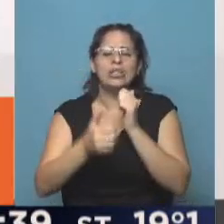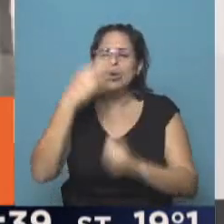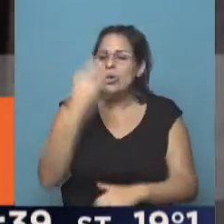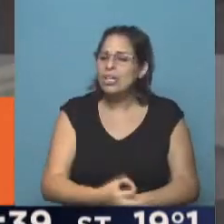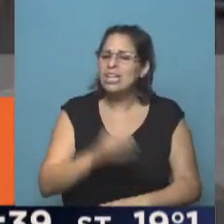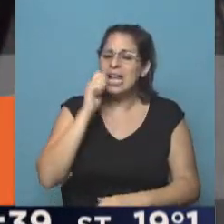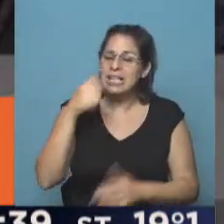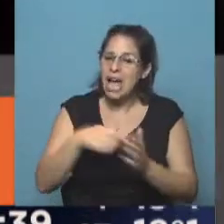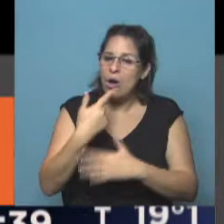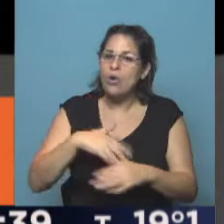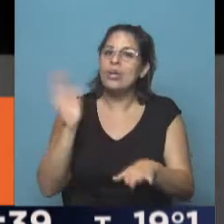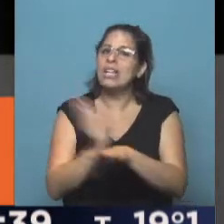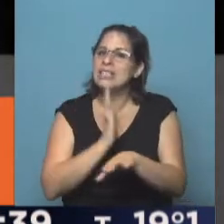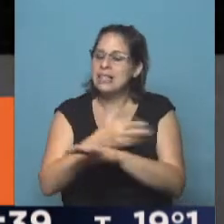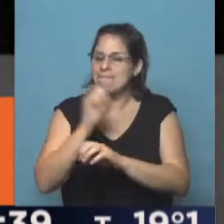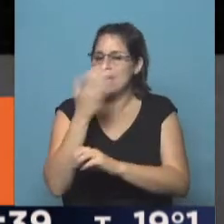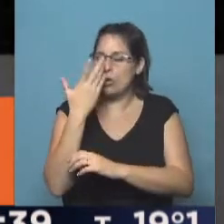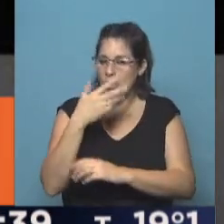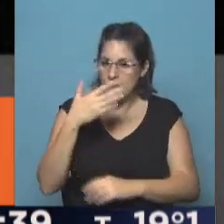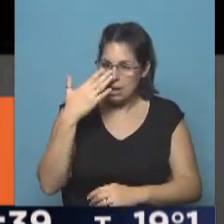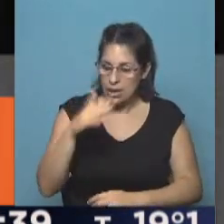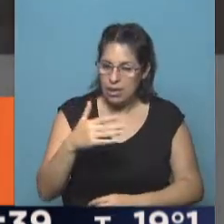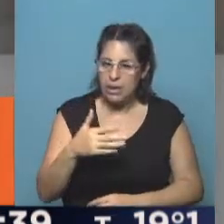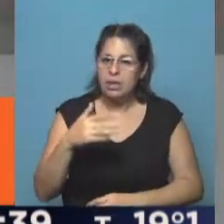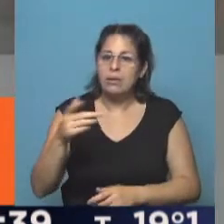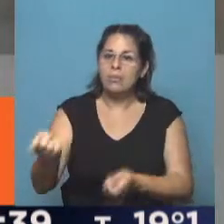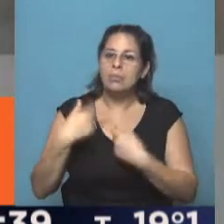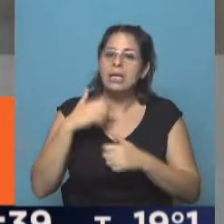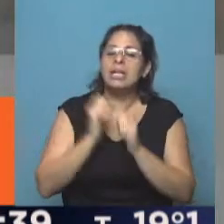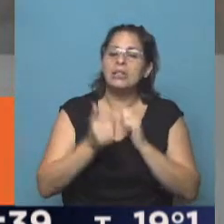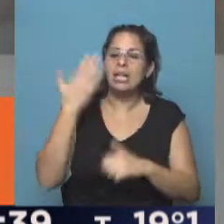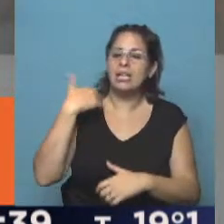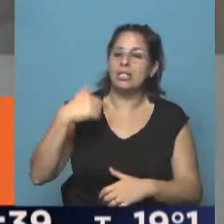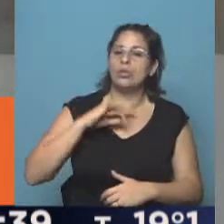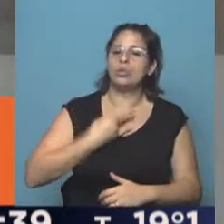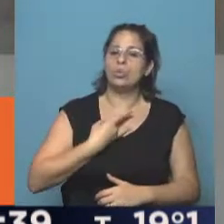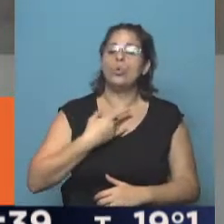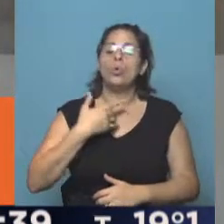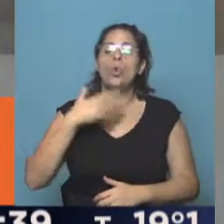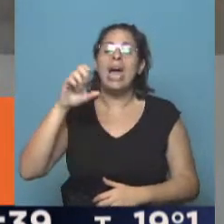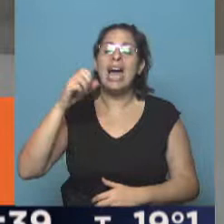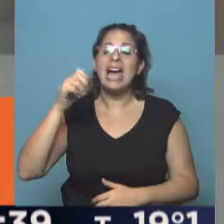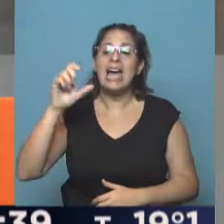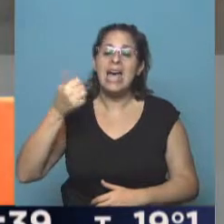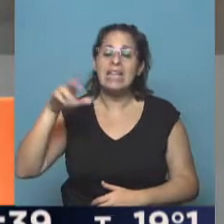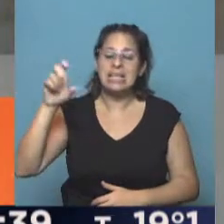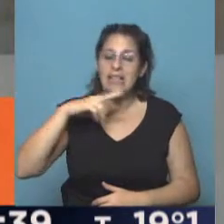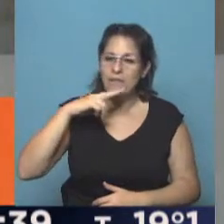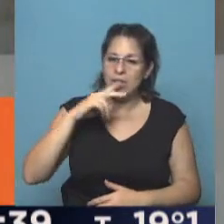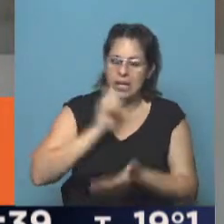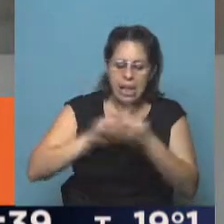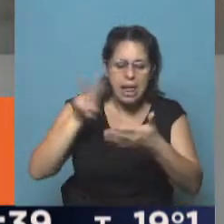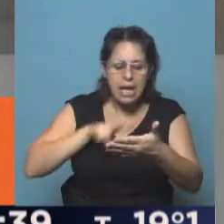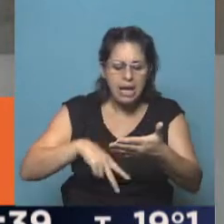filmada. A mí me llegó 2 semanas después que tuve un accidente cerebrovascular, tuve un ACV. Así que leí el guión, la historia me conmovió